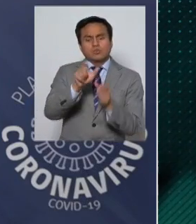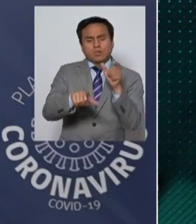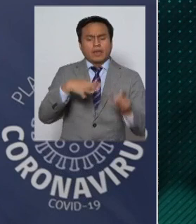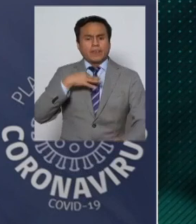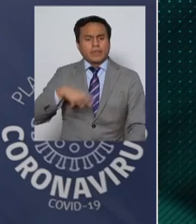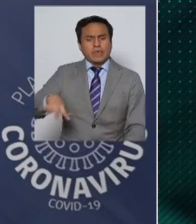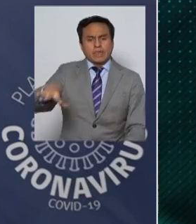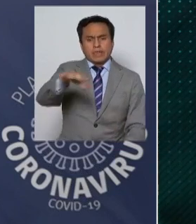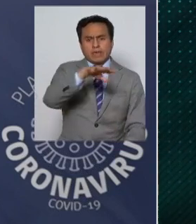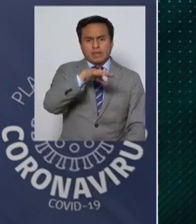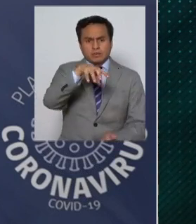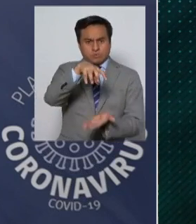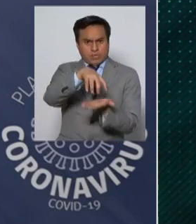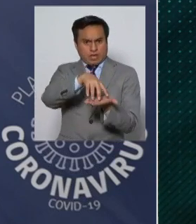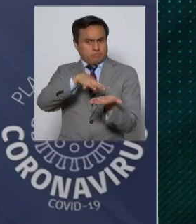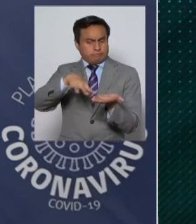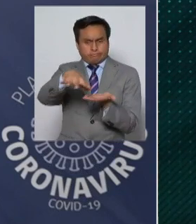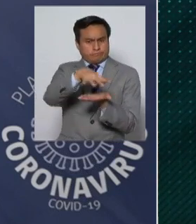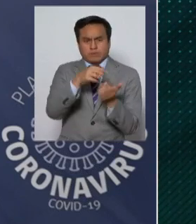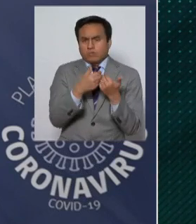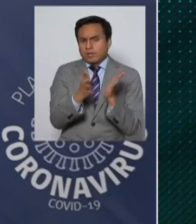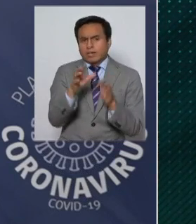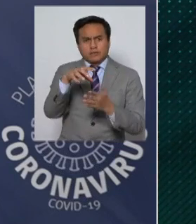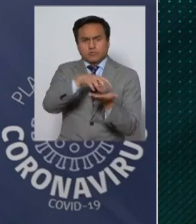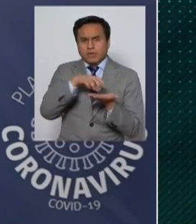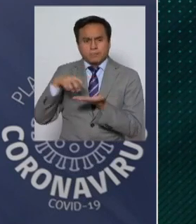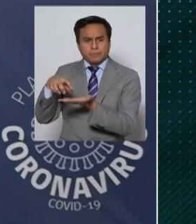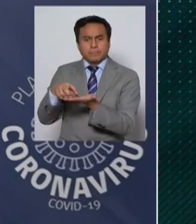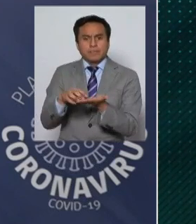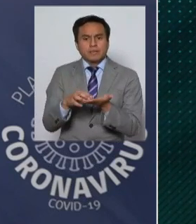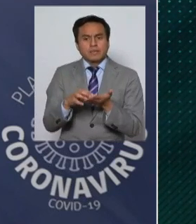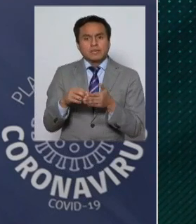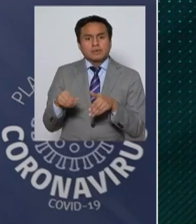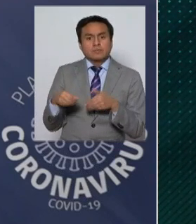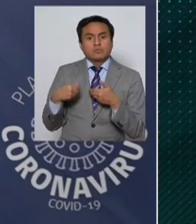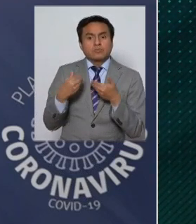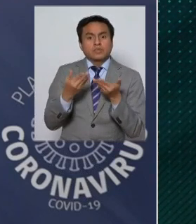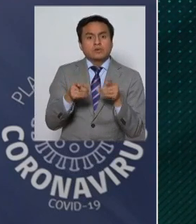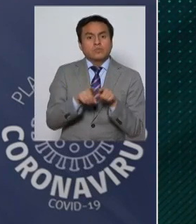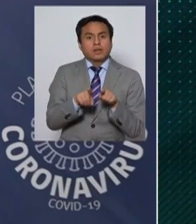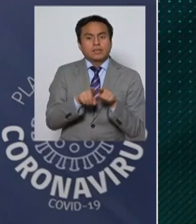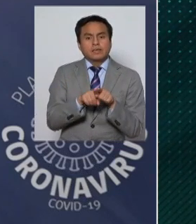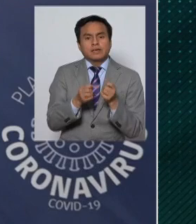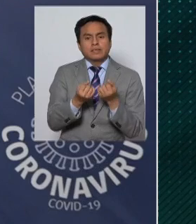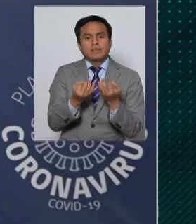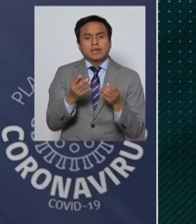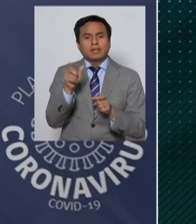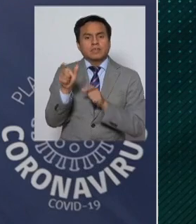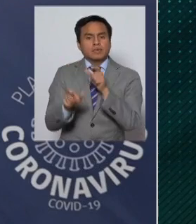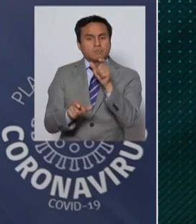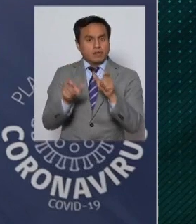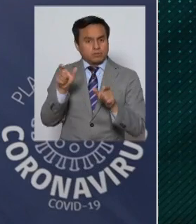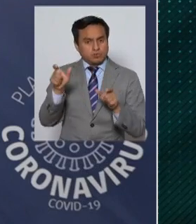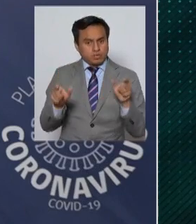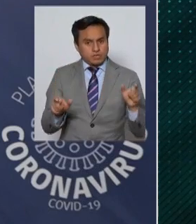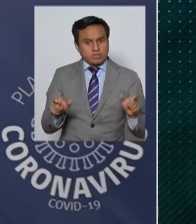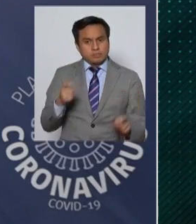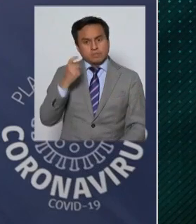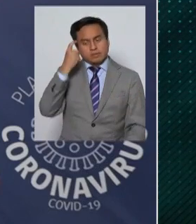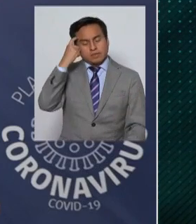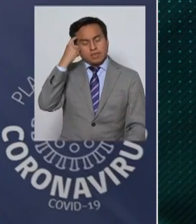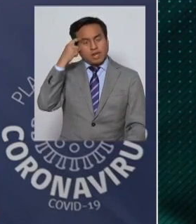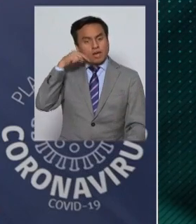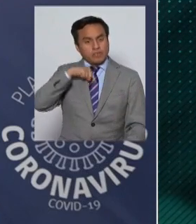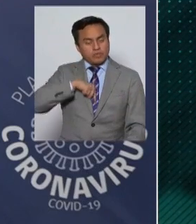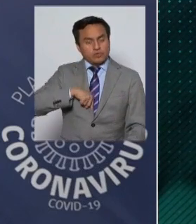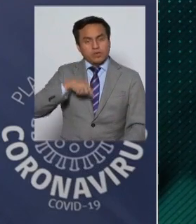en una ciudad, cualquiera que sea, producía una cantidad de personas que